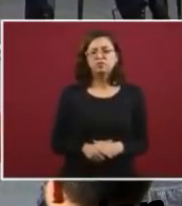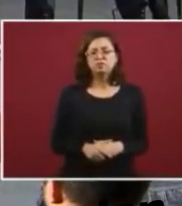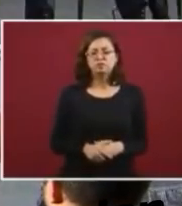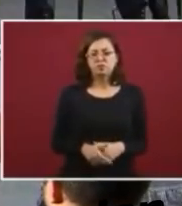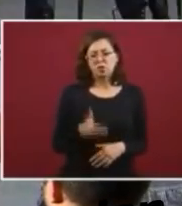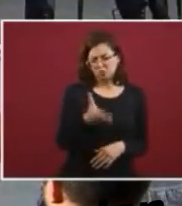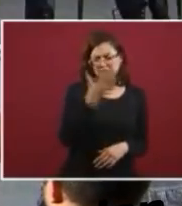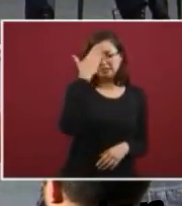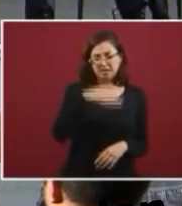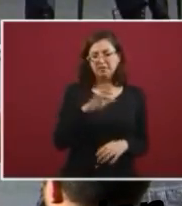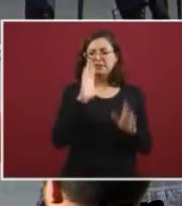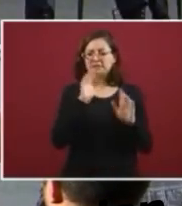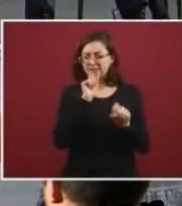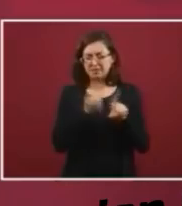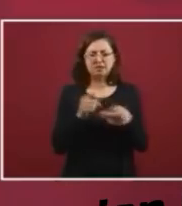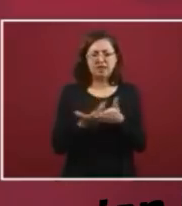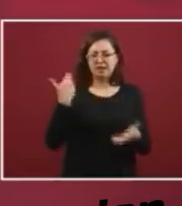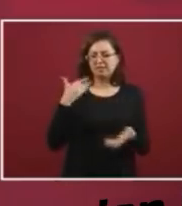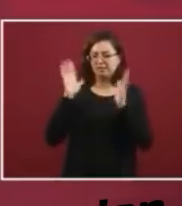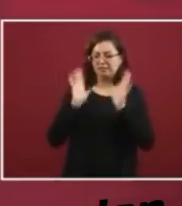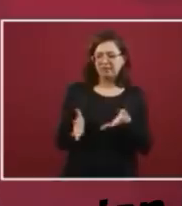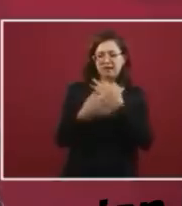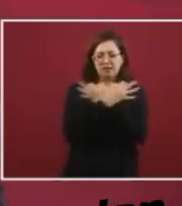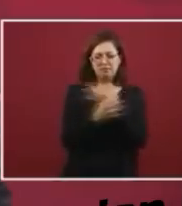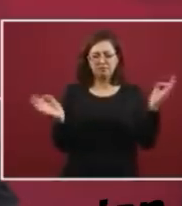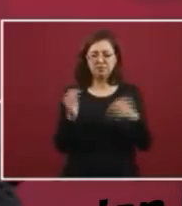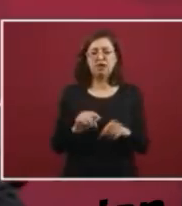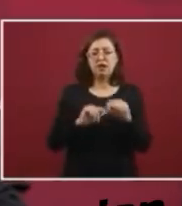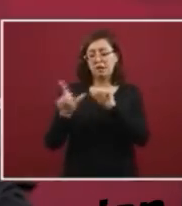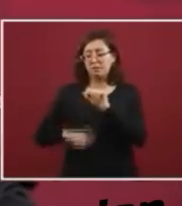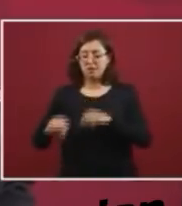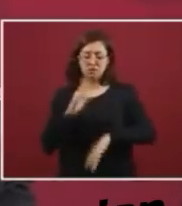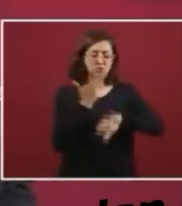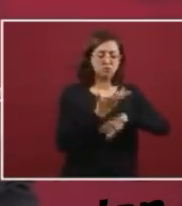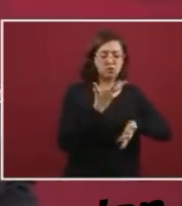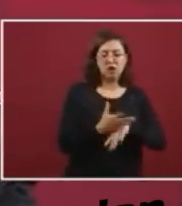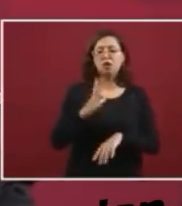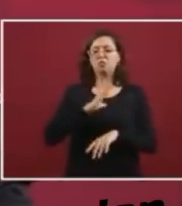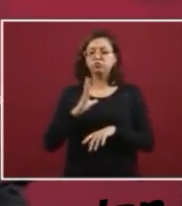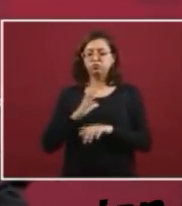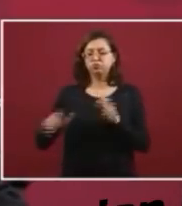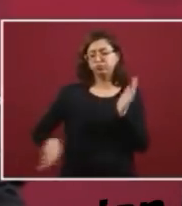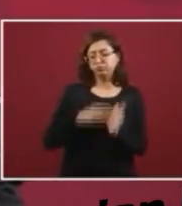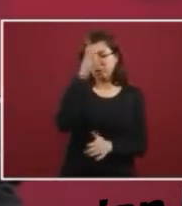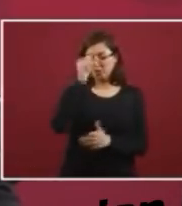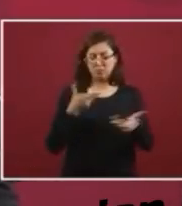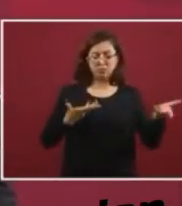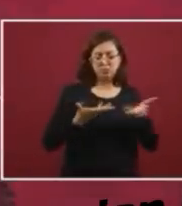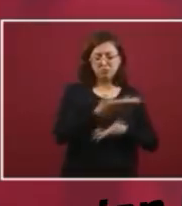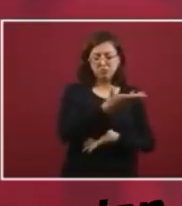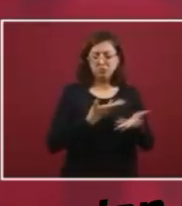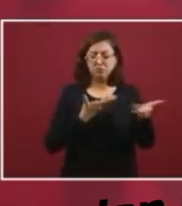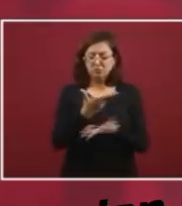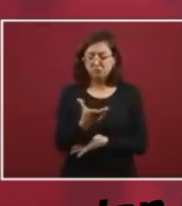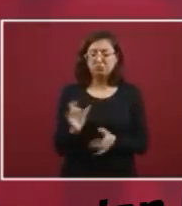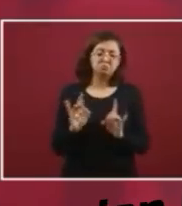una conferencia anterior. Como usted sabe, entre México y Estados Unidos hay un tratado de cooperación y asistencia jurídica